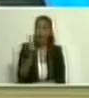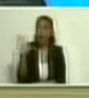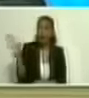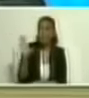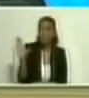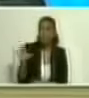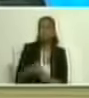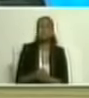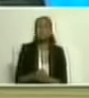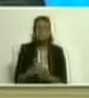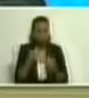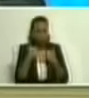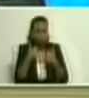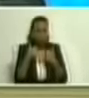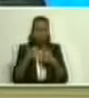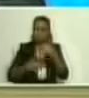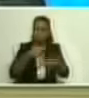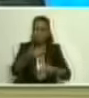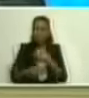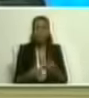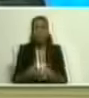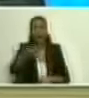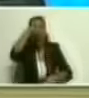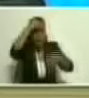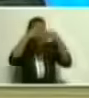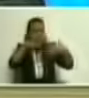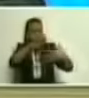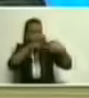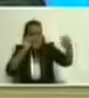bien para el aprendizaje mutuo.